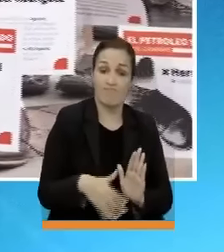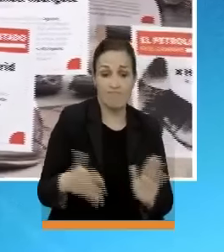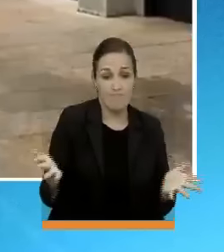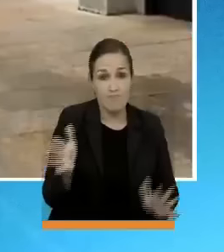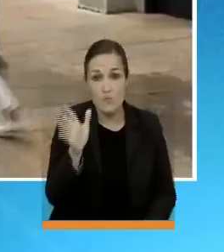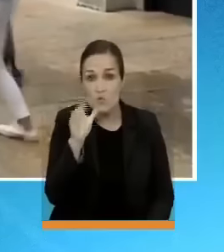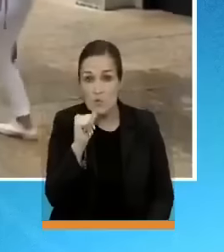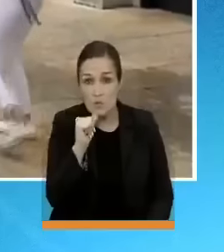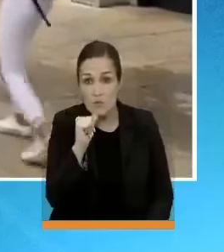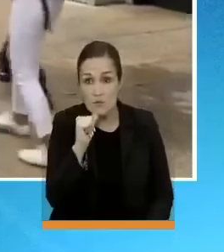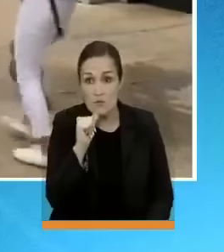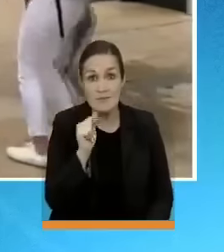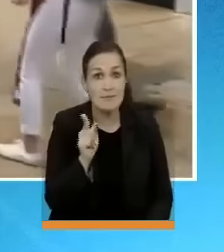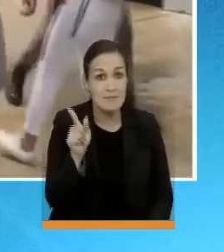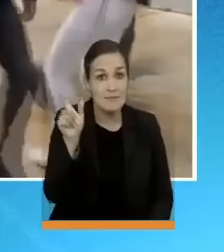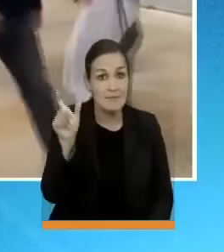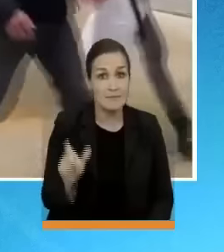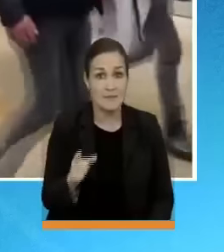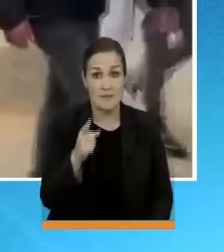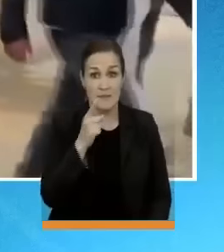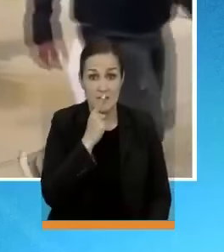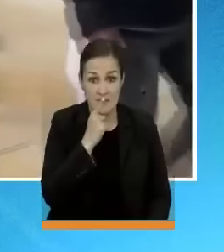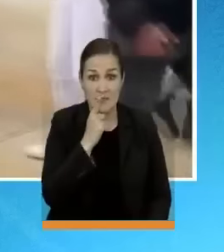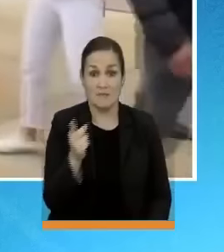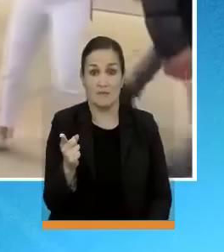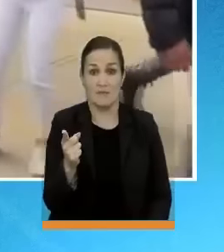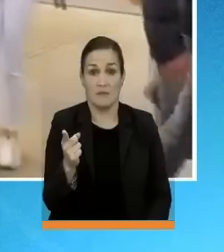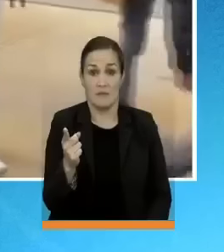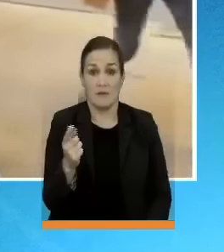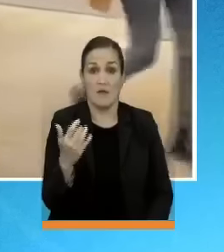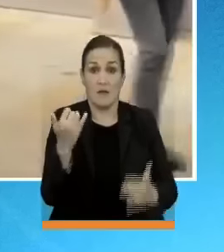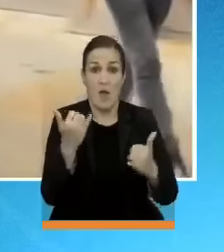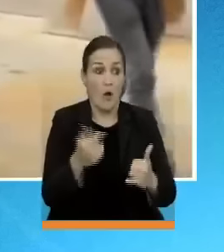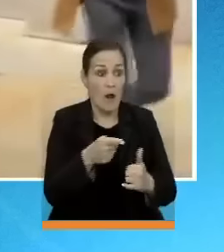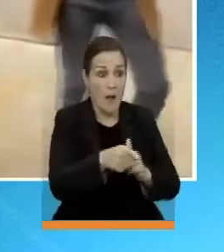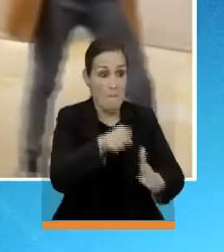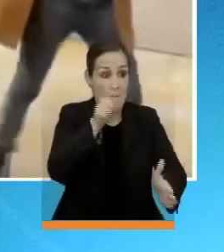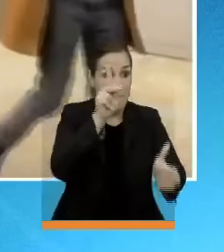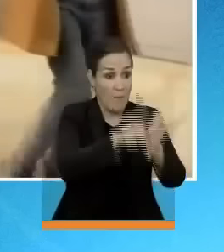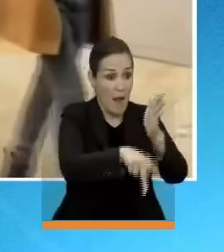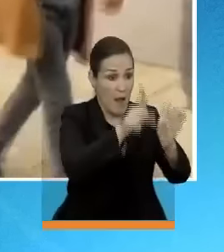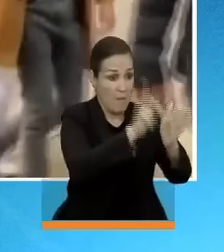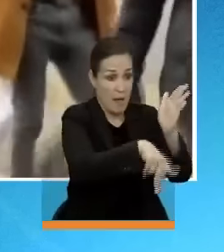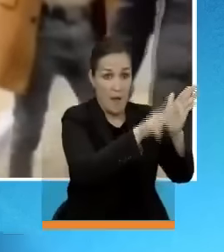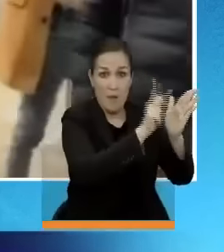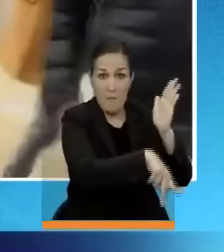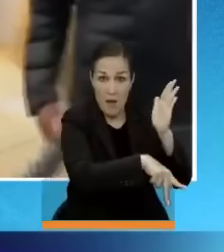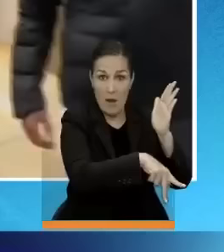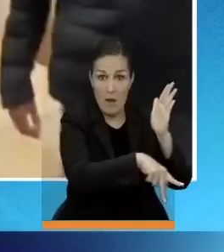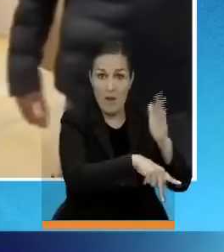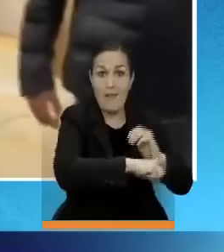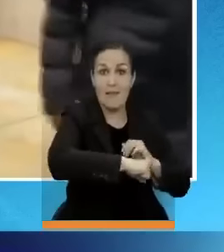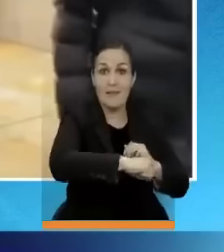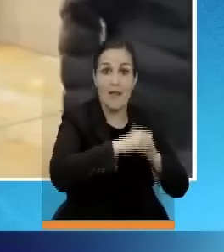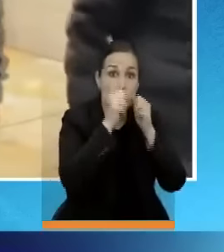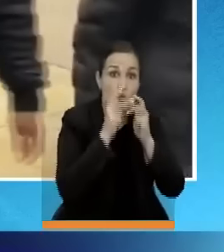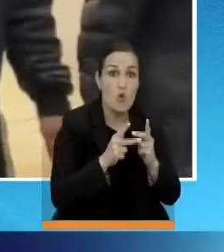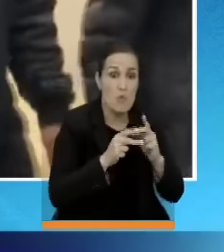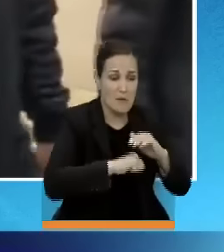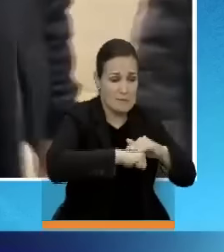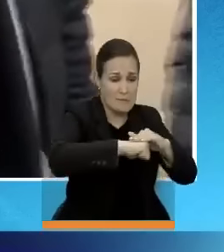e este crimen de esa humanidad que se cometió eh durante años